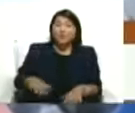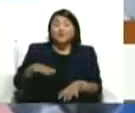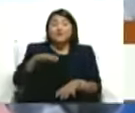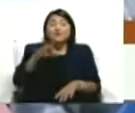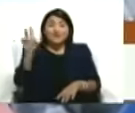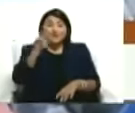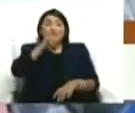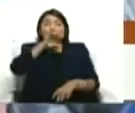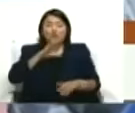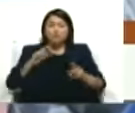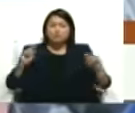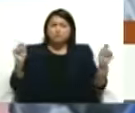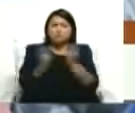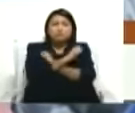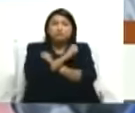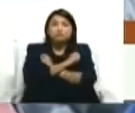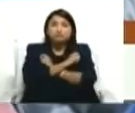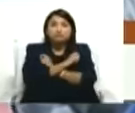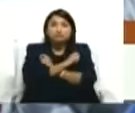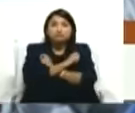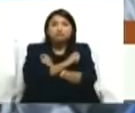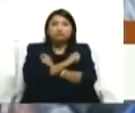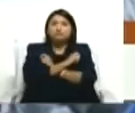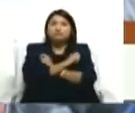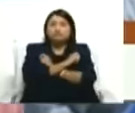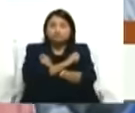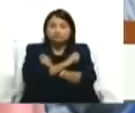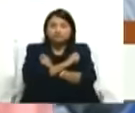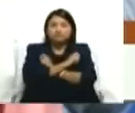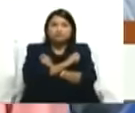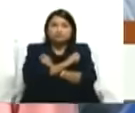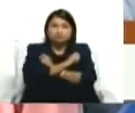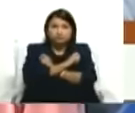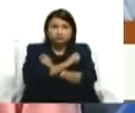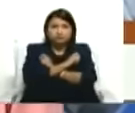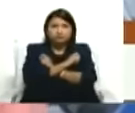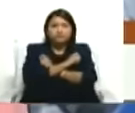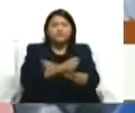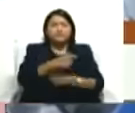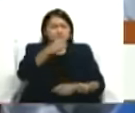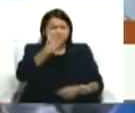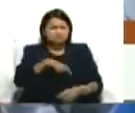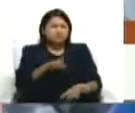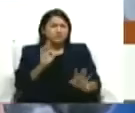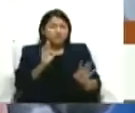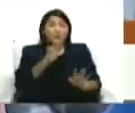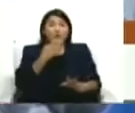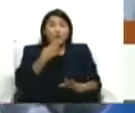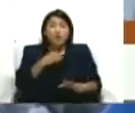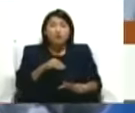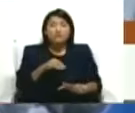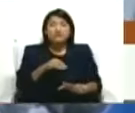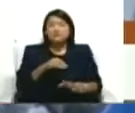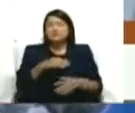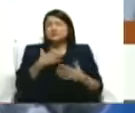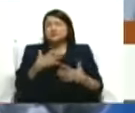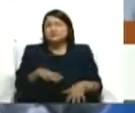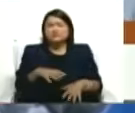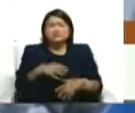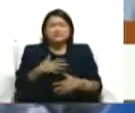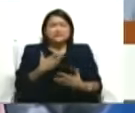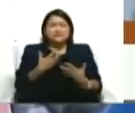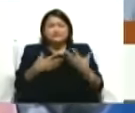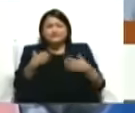país para siempre. Puedo decir también, como joven, la frustración